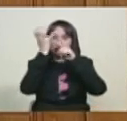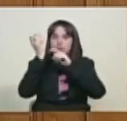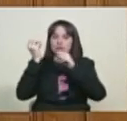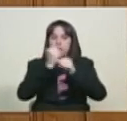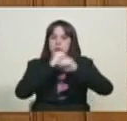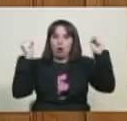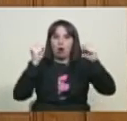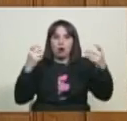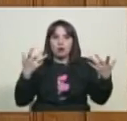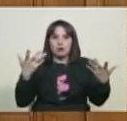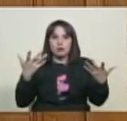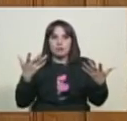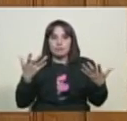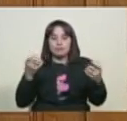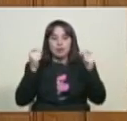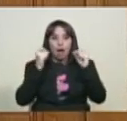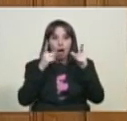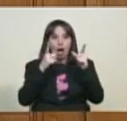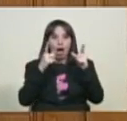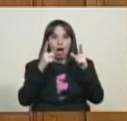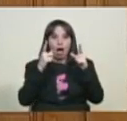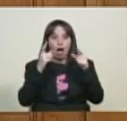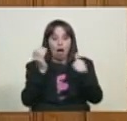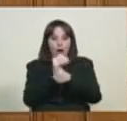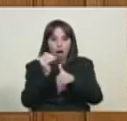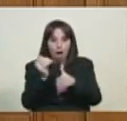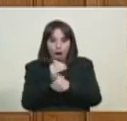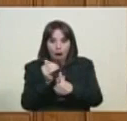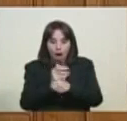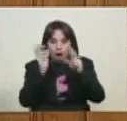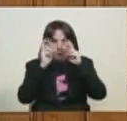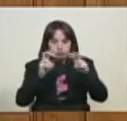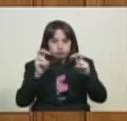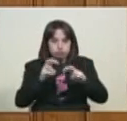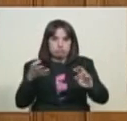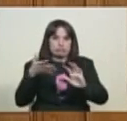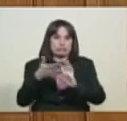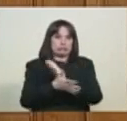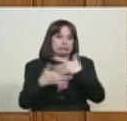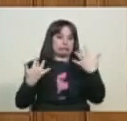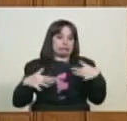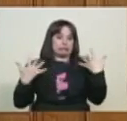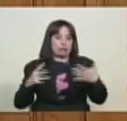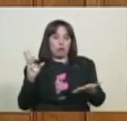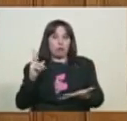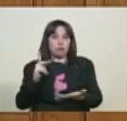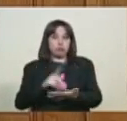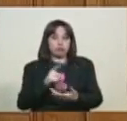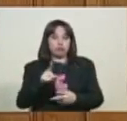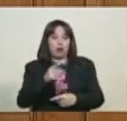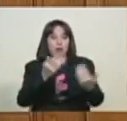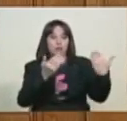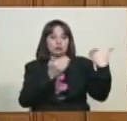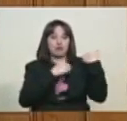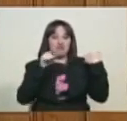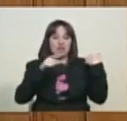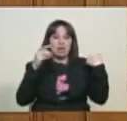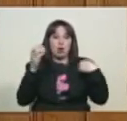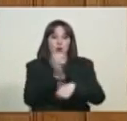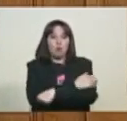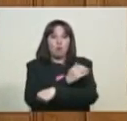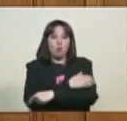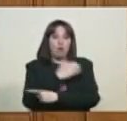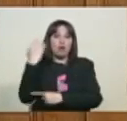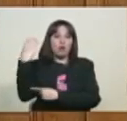sorprendido con todo lo que vamos descubriendo de la intervención de la oligarquía colombiana en la política